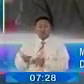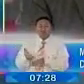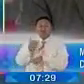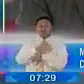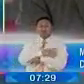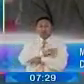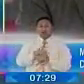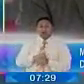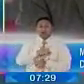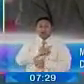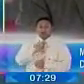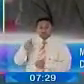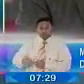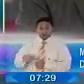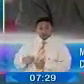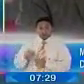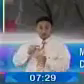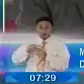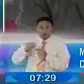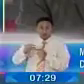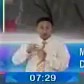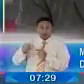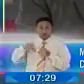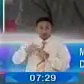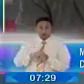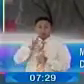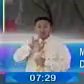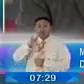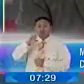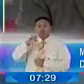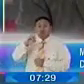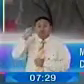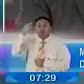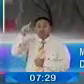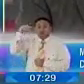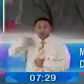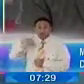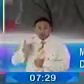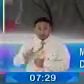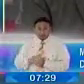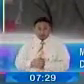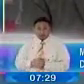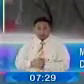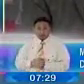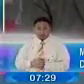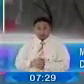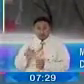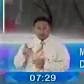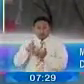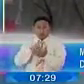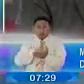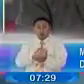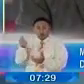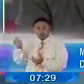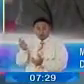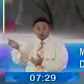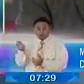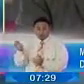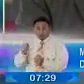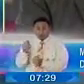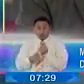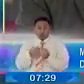China Development Bank, que era una línea de 800 millones de dólares sobre la cual se han aplicado un sinnúmero de proyectos, y lo que se